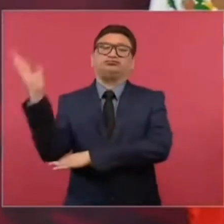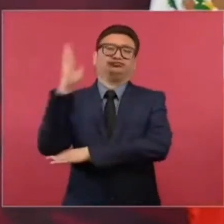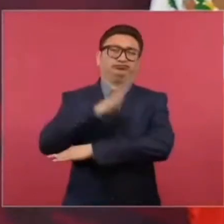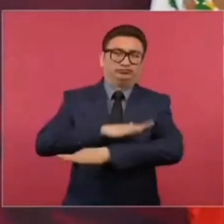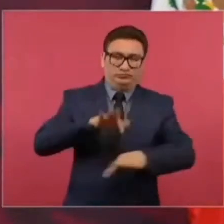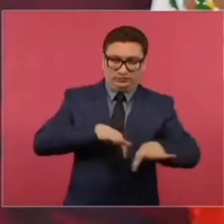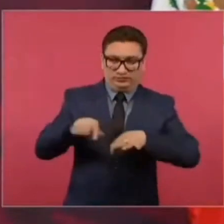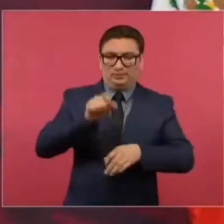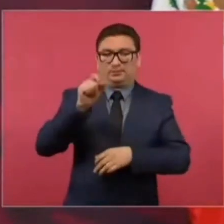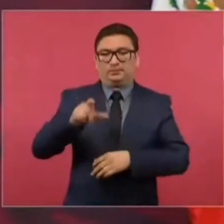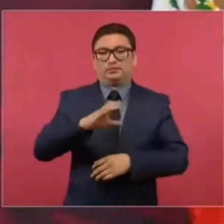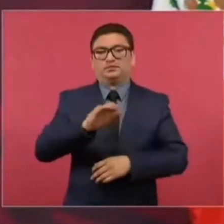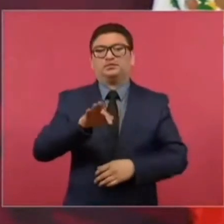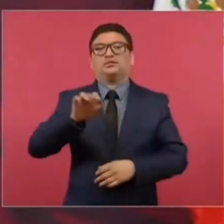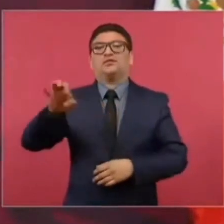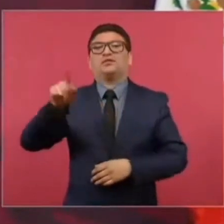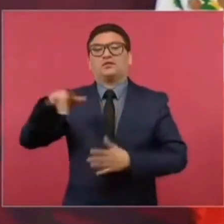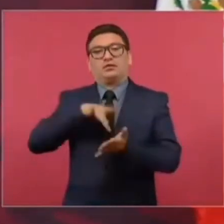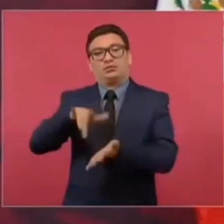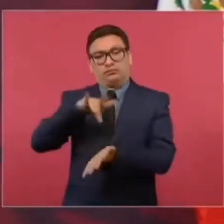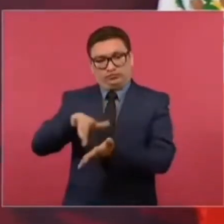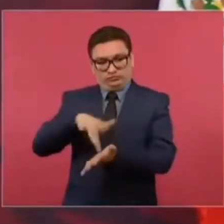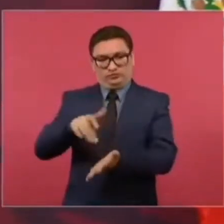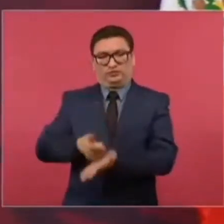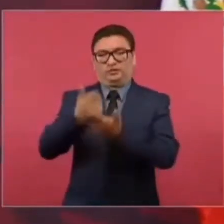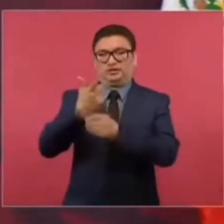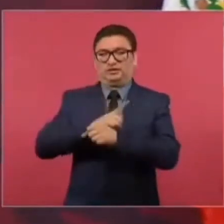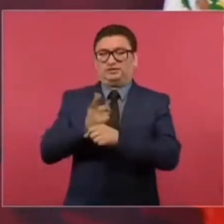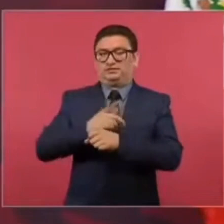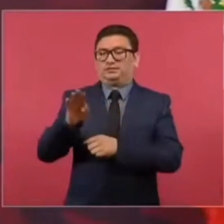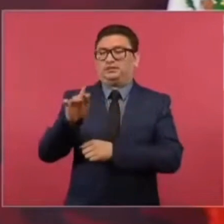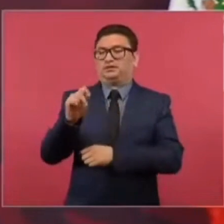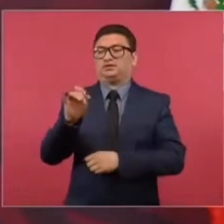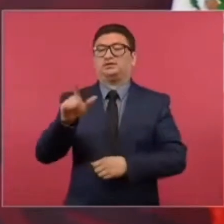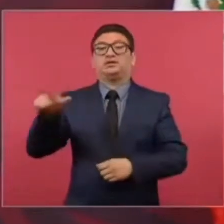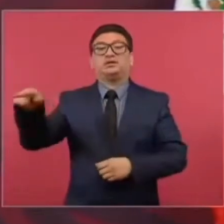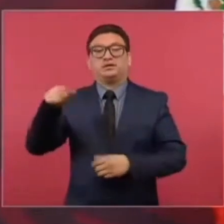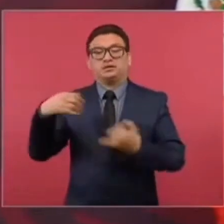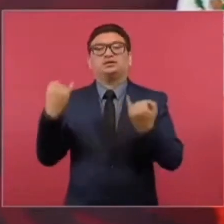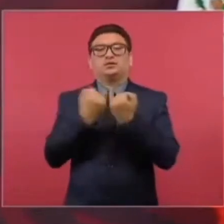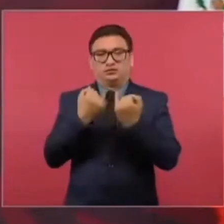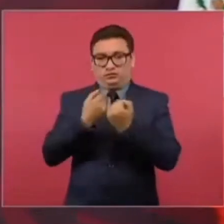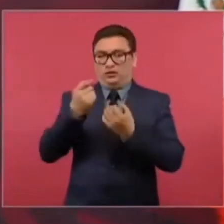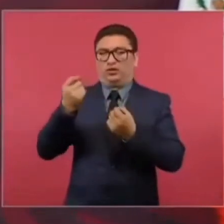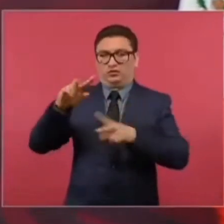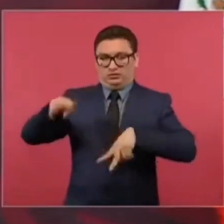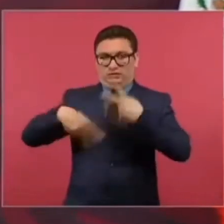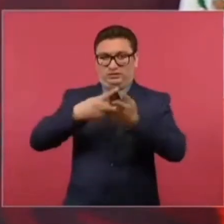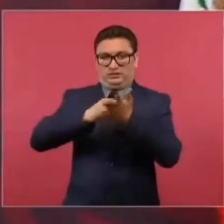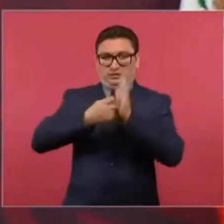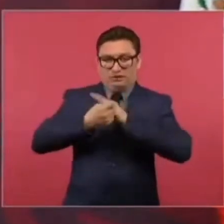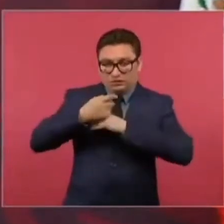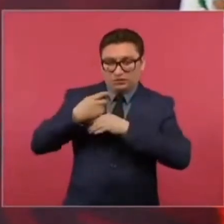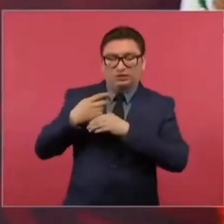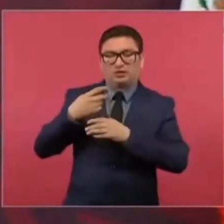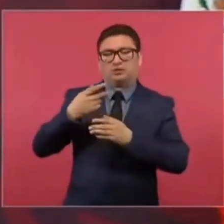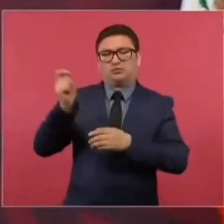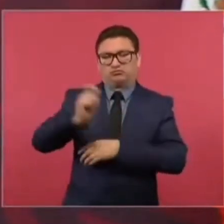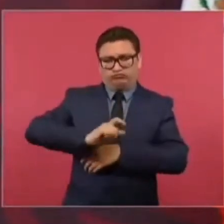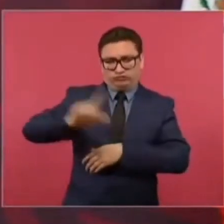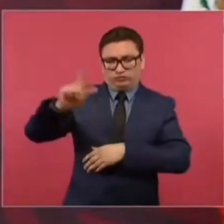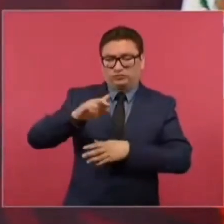de la Comisión Federal de Electricidad, hablé con el licenciado Bartlett y van a ir unos técnicos allá,